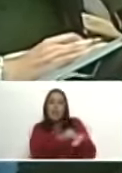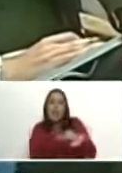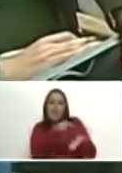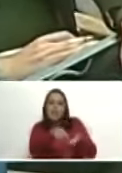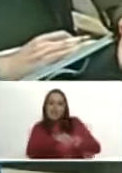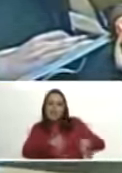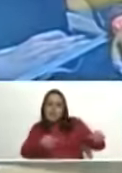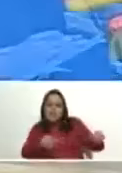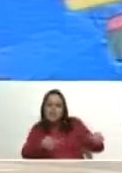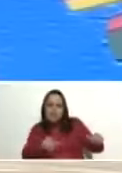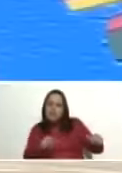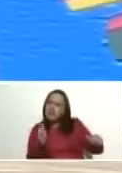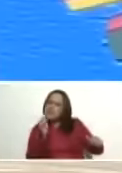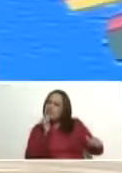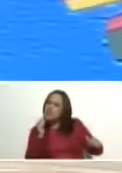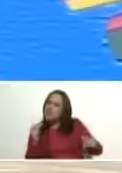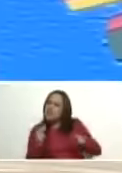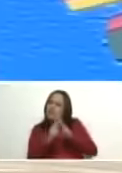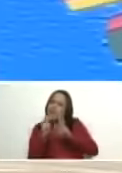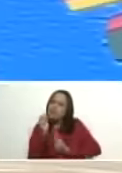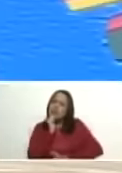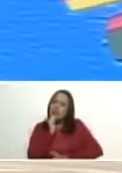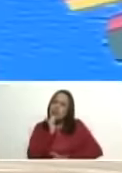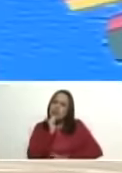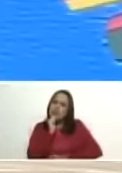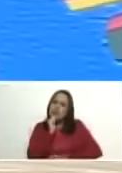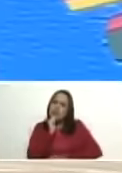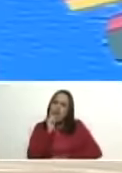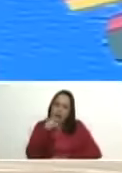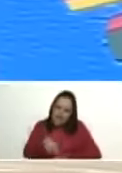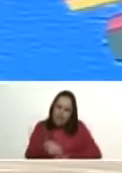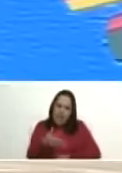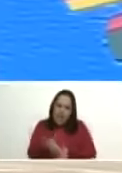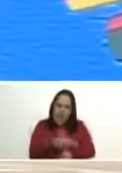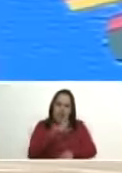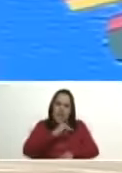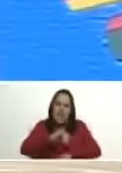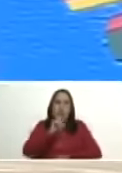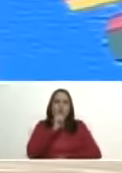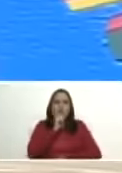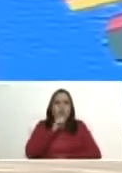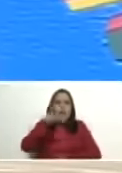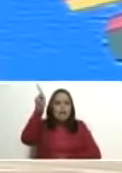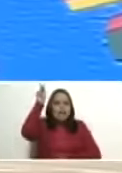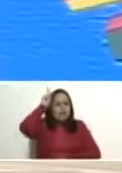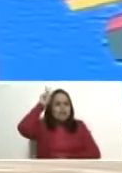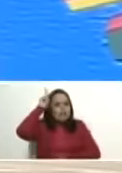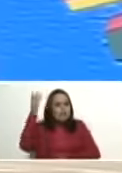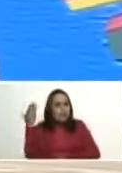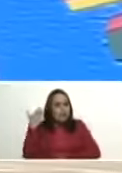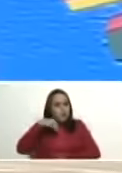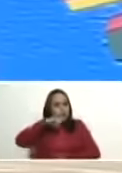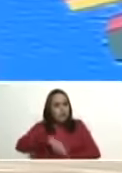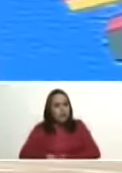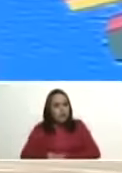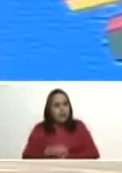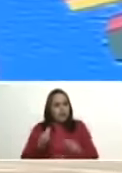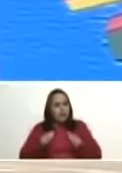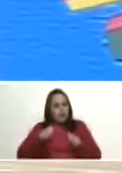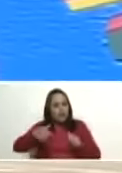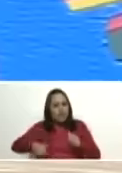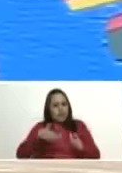¿Quién descubrió a quién? ¿O es que no estábamos aquí ya, nuestros abuelos y nuestras abuelas, viviendo en